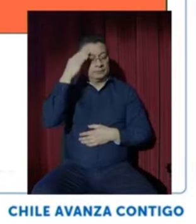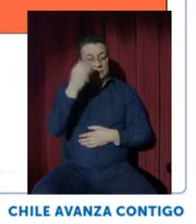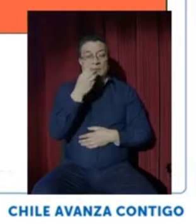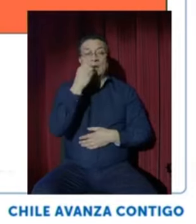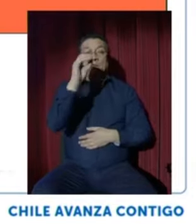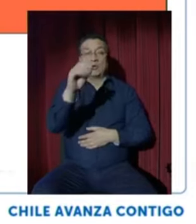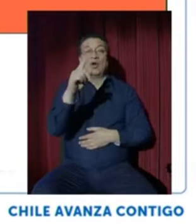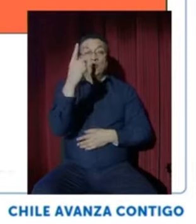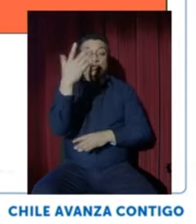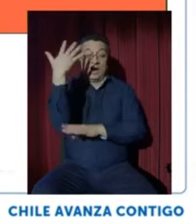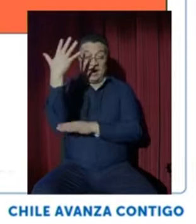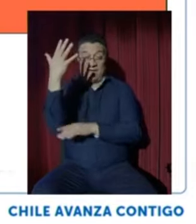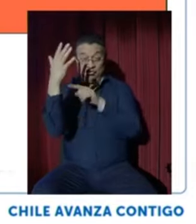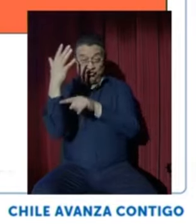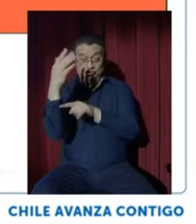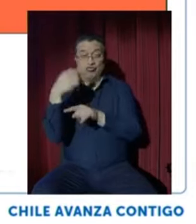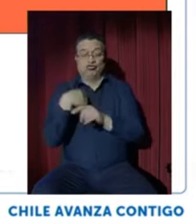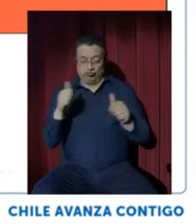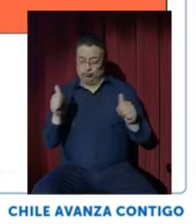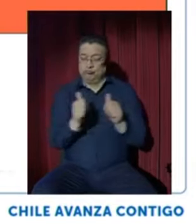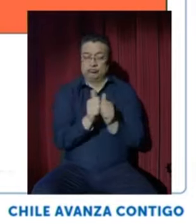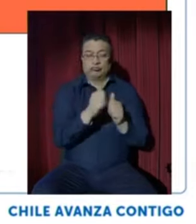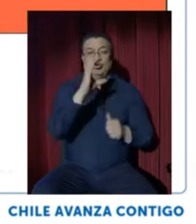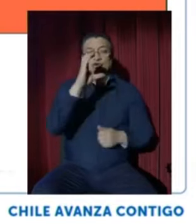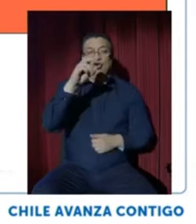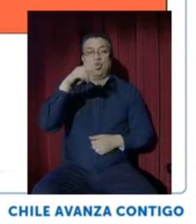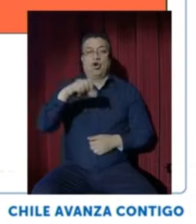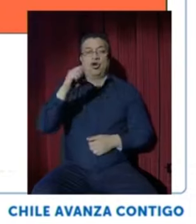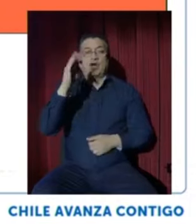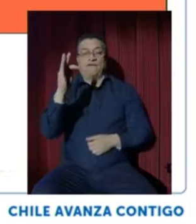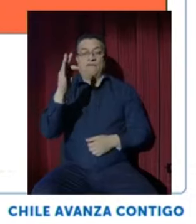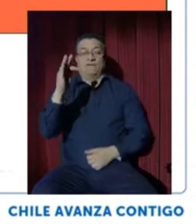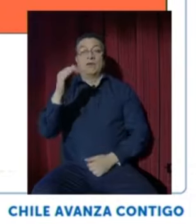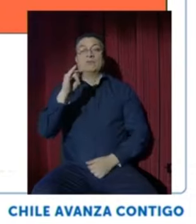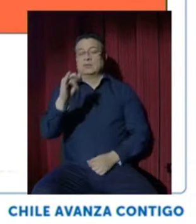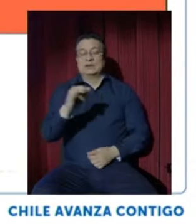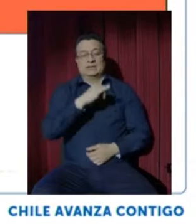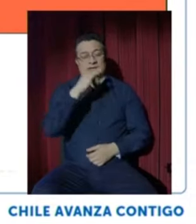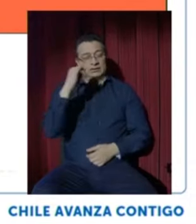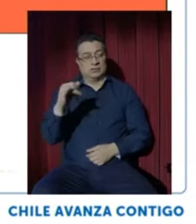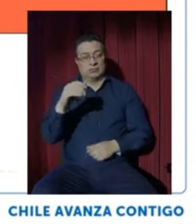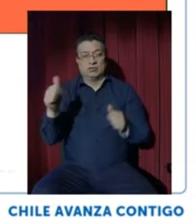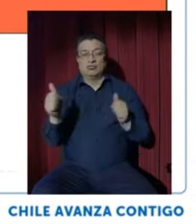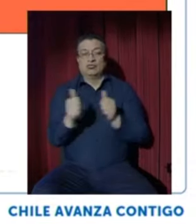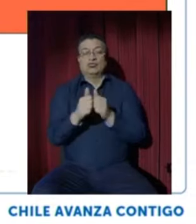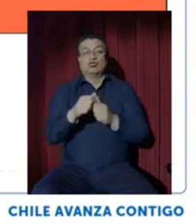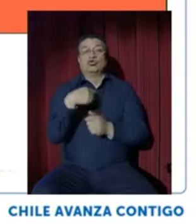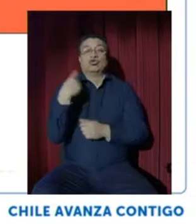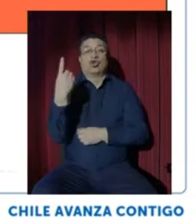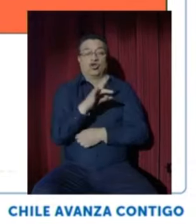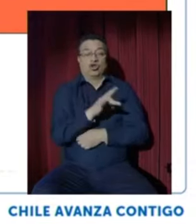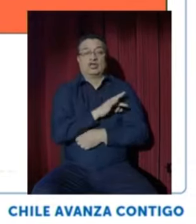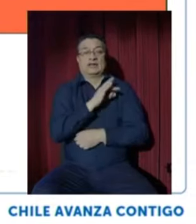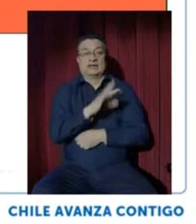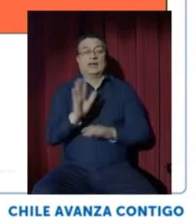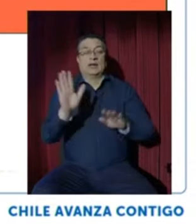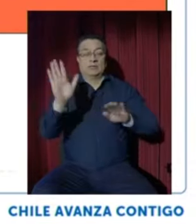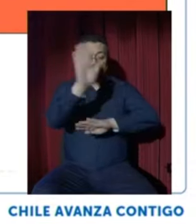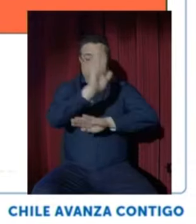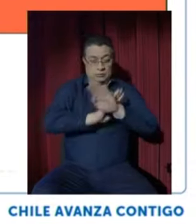había un árbol ahí estaba conaf es decir está en prácticamente eh todo chile con labores de protección